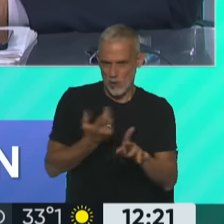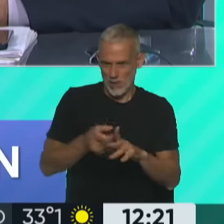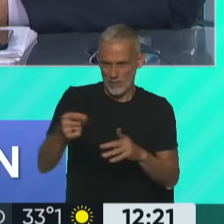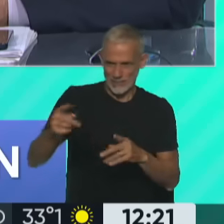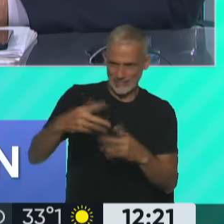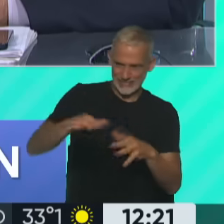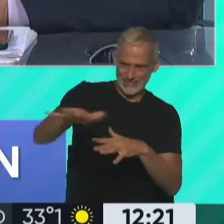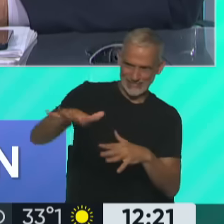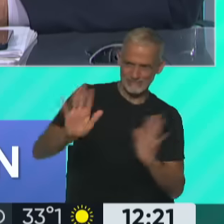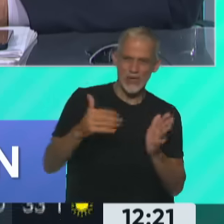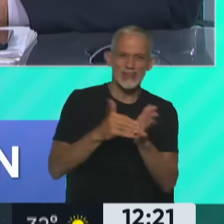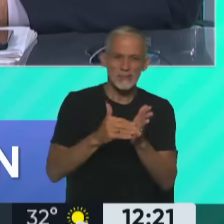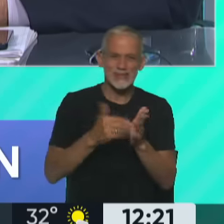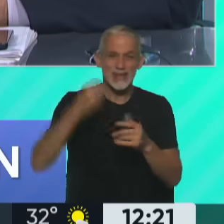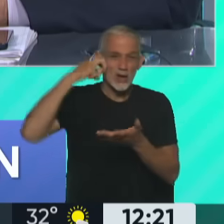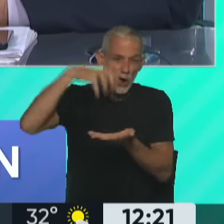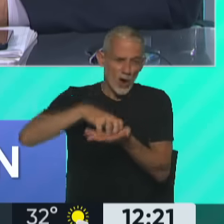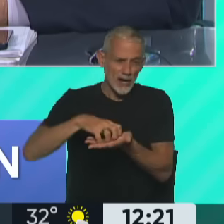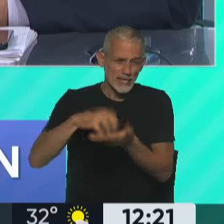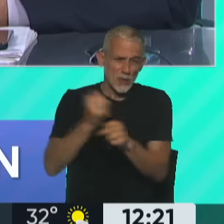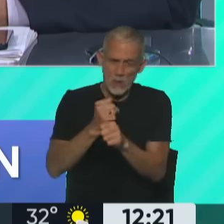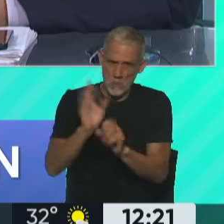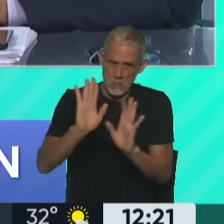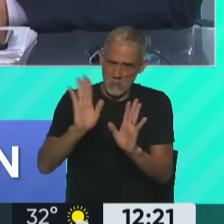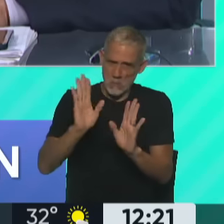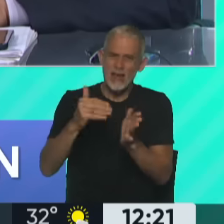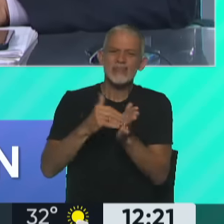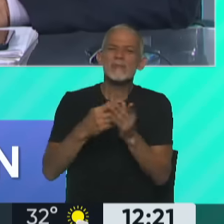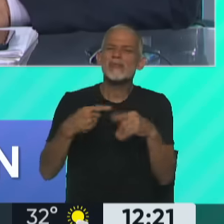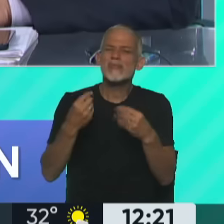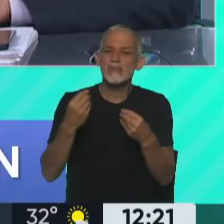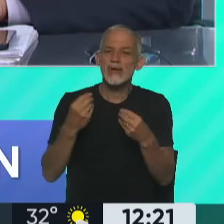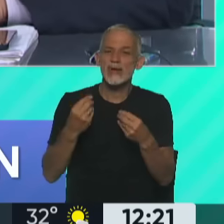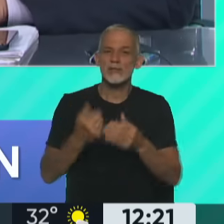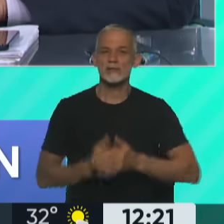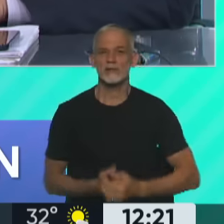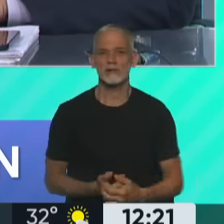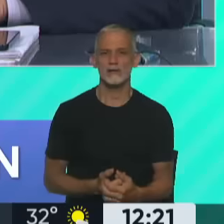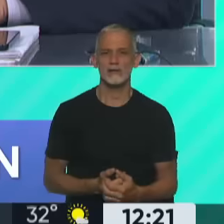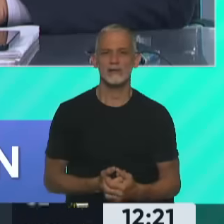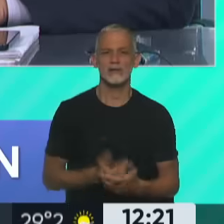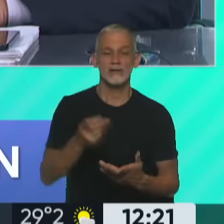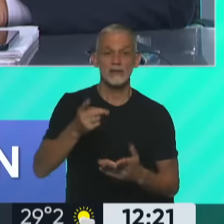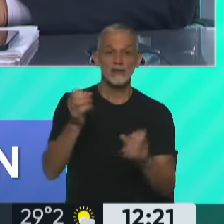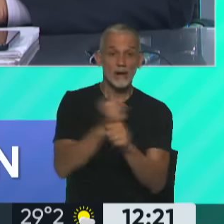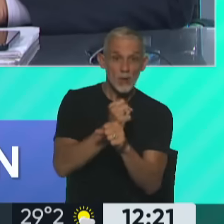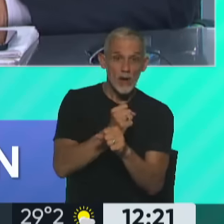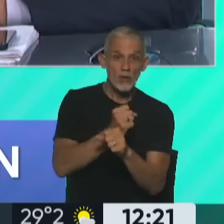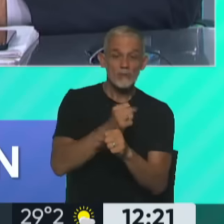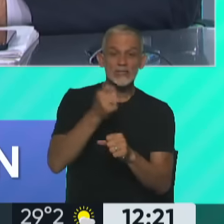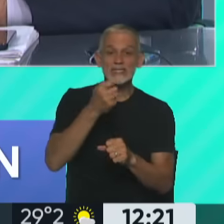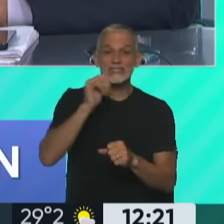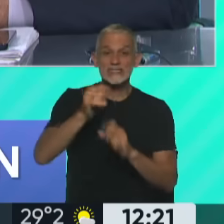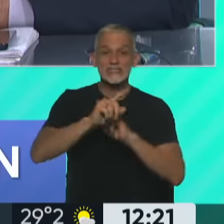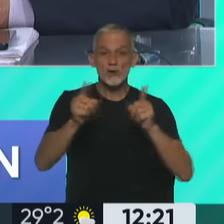en este caso ya no dependen solamente del Congreso, sino fundamentalmente de la aprobación que tenga